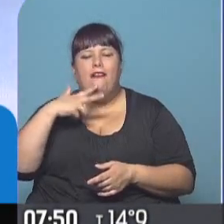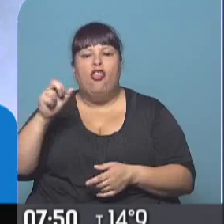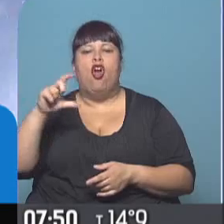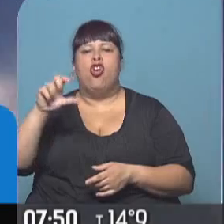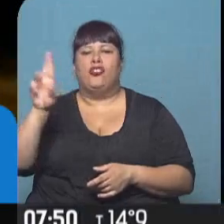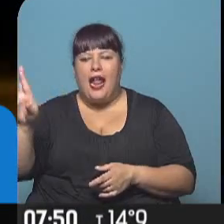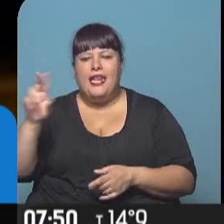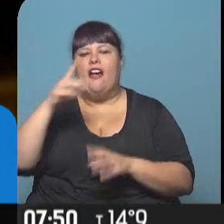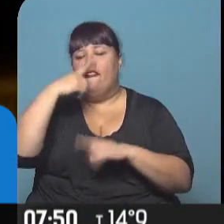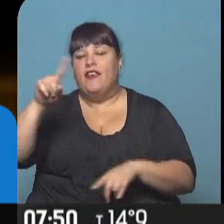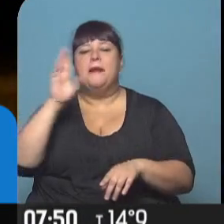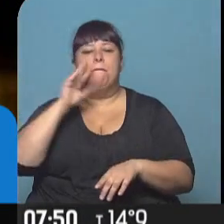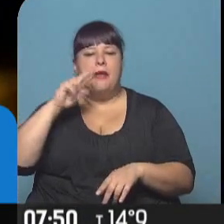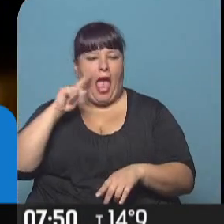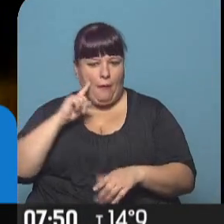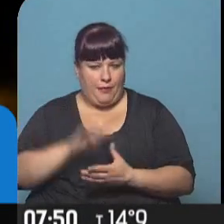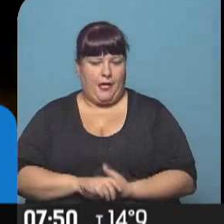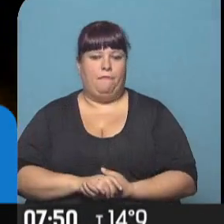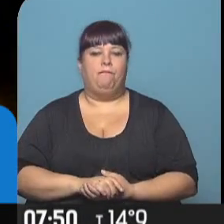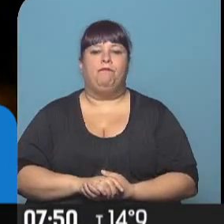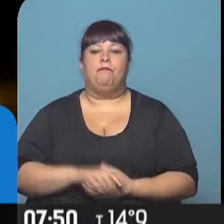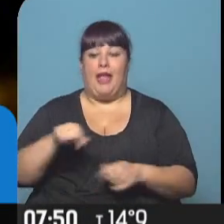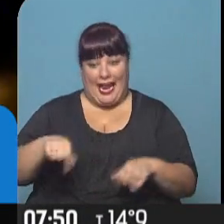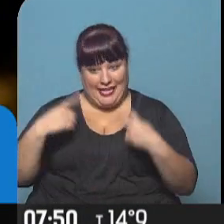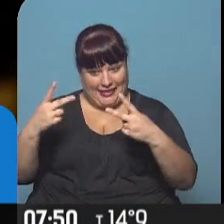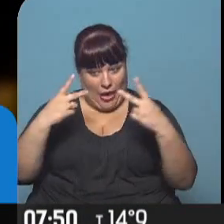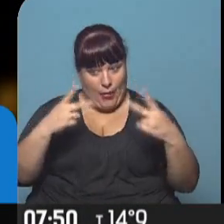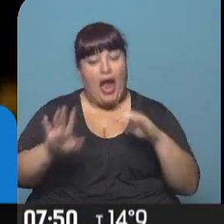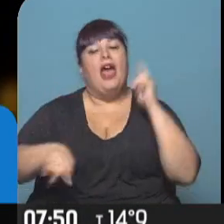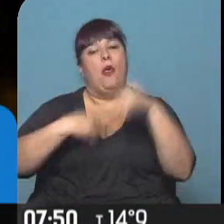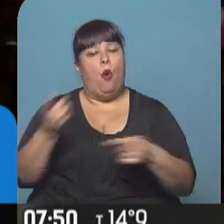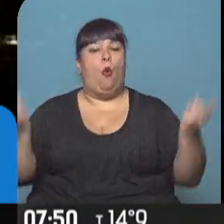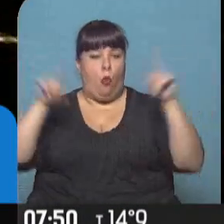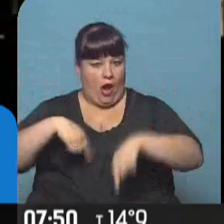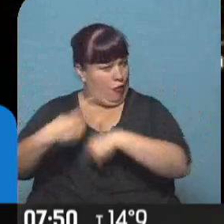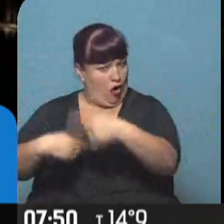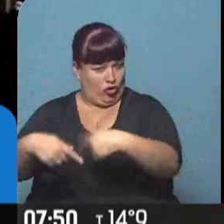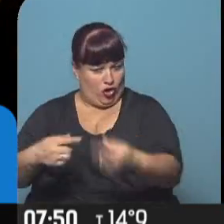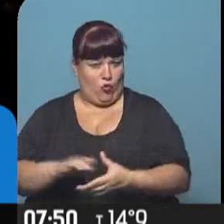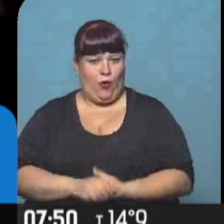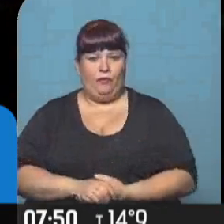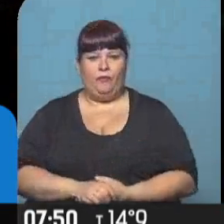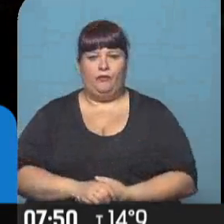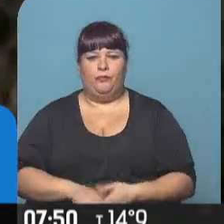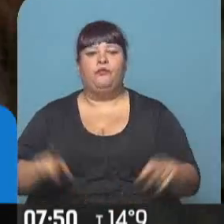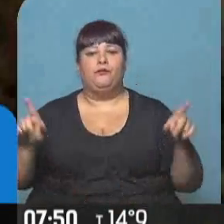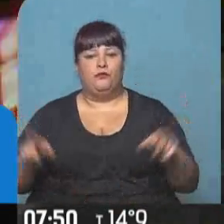termina todo en Miami, esta gira, pero después volvemos y seguimos.